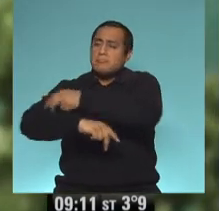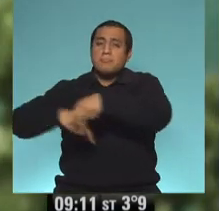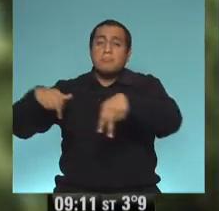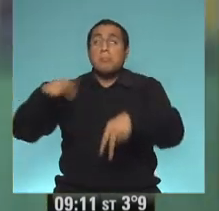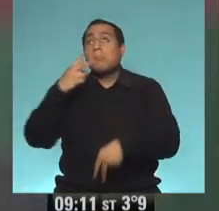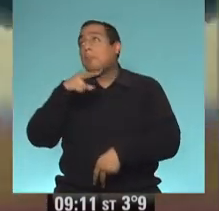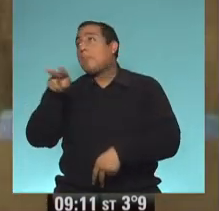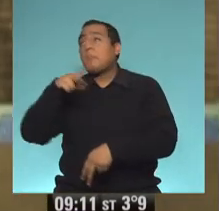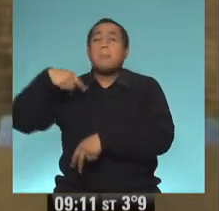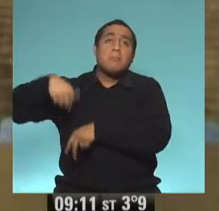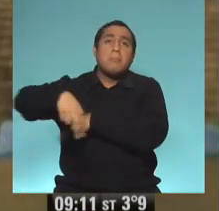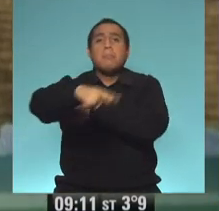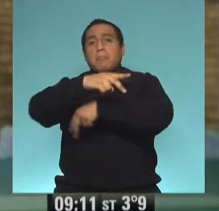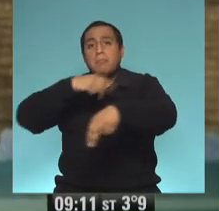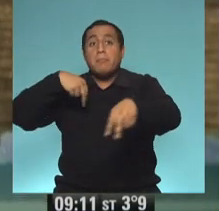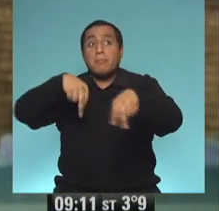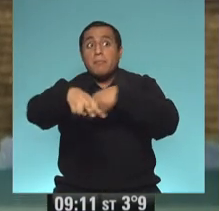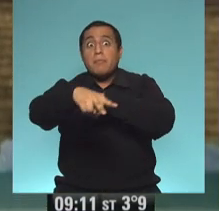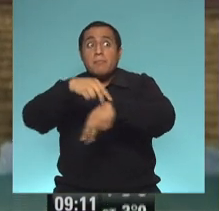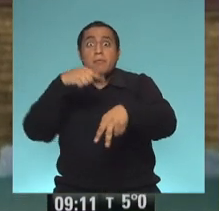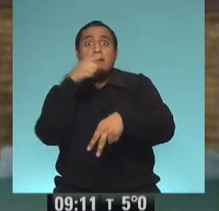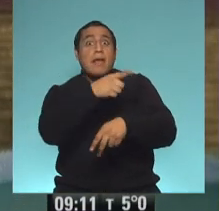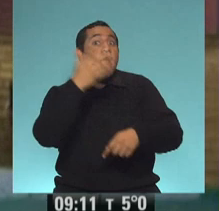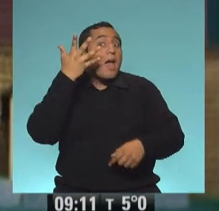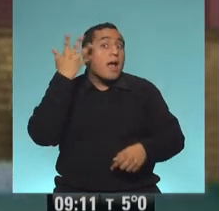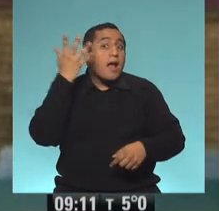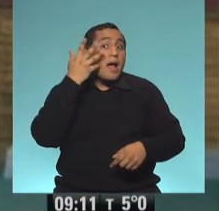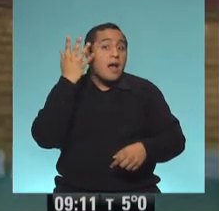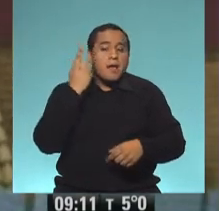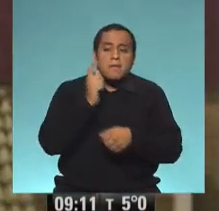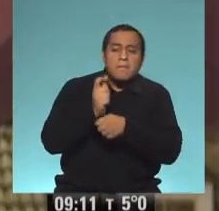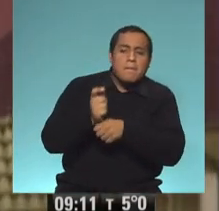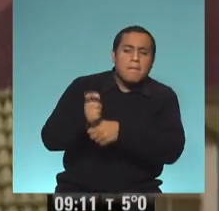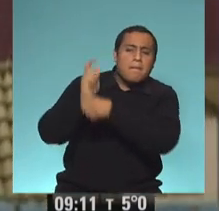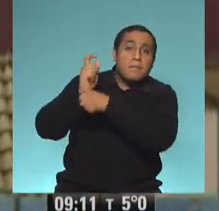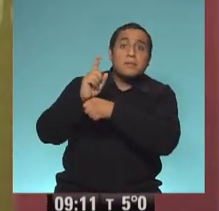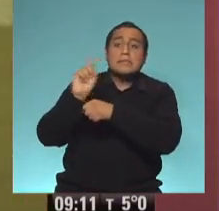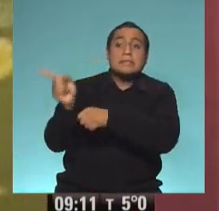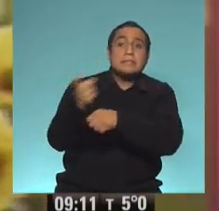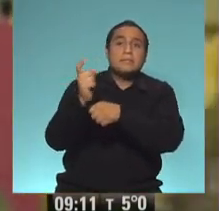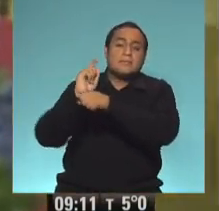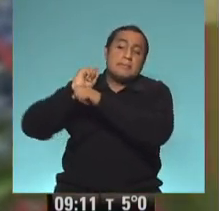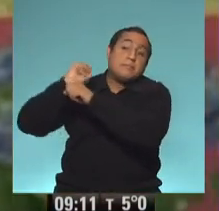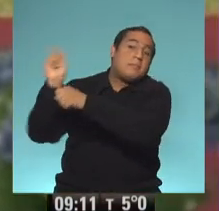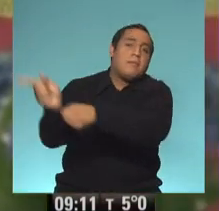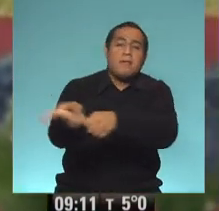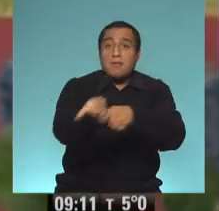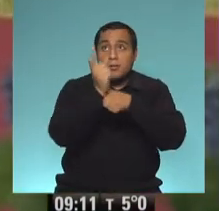distraer, el gato bandí con caña y anzuelo les pesca el